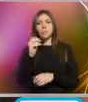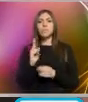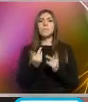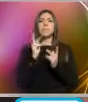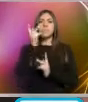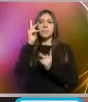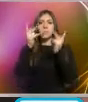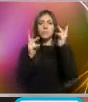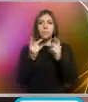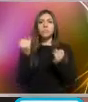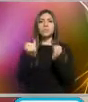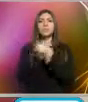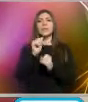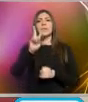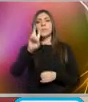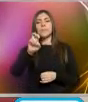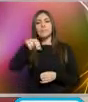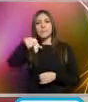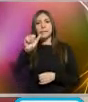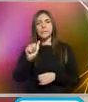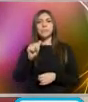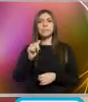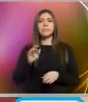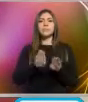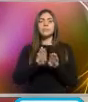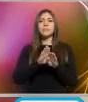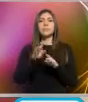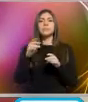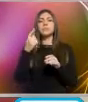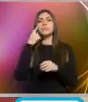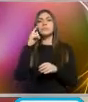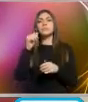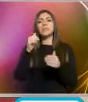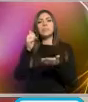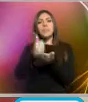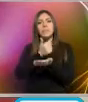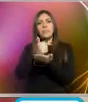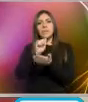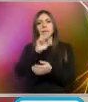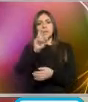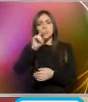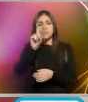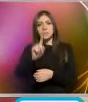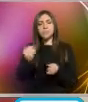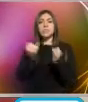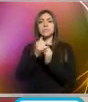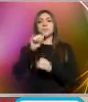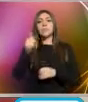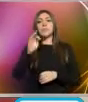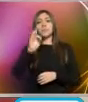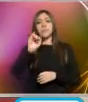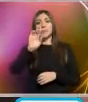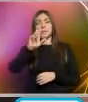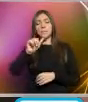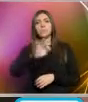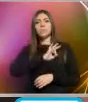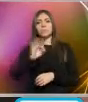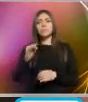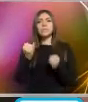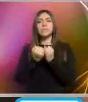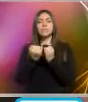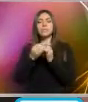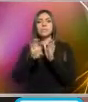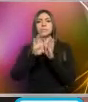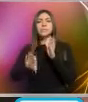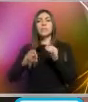granos integrales como la avena, pasta, arroz integral. Y la fibra insoluble la podemos encontrar en las leguminosas